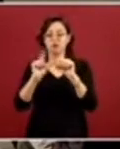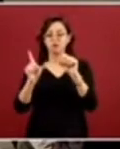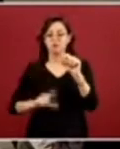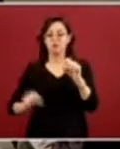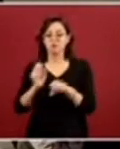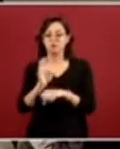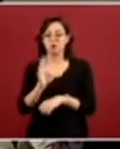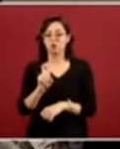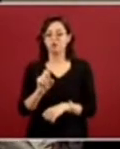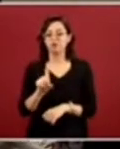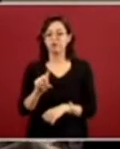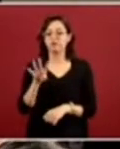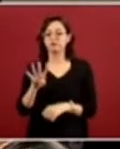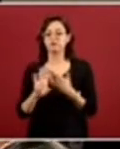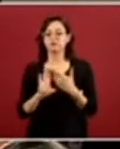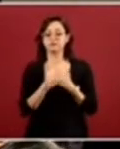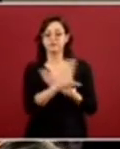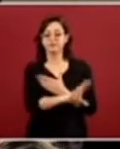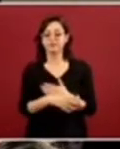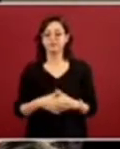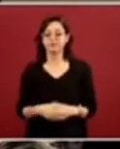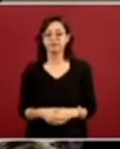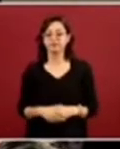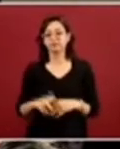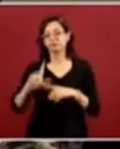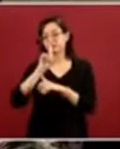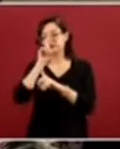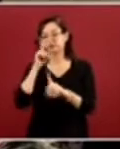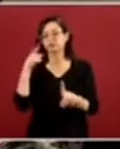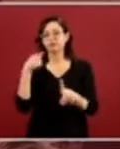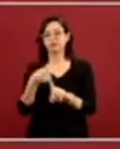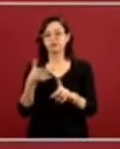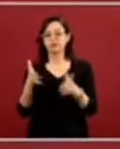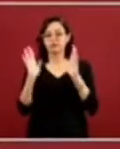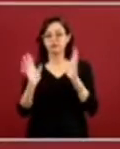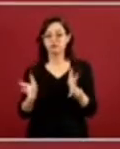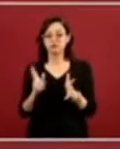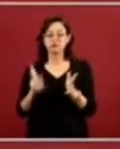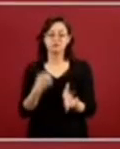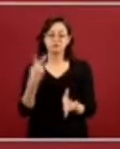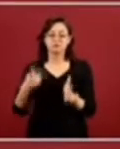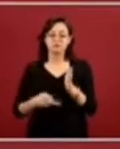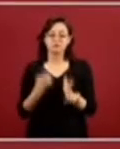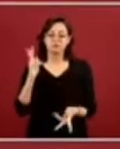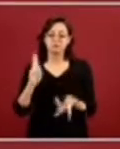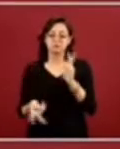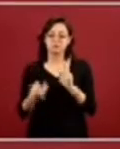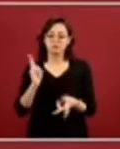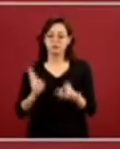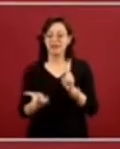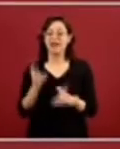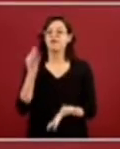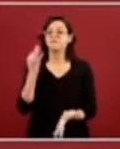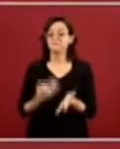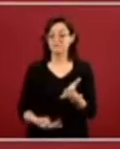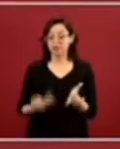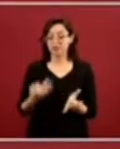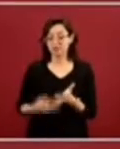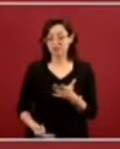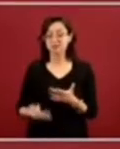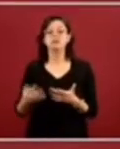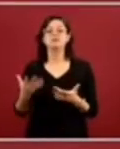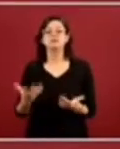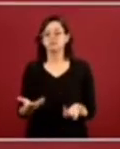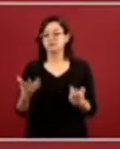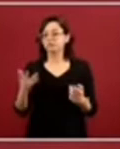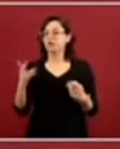el COVID-19. El objetivo que tenemos, ya lo hemos hablado en días anteriores, existe un déficit crítico de